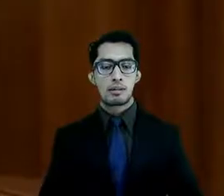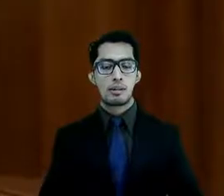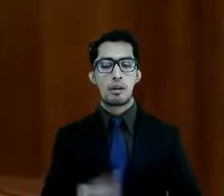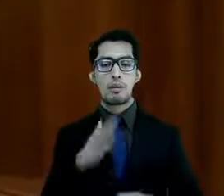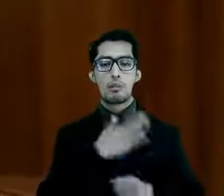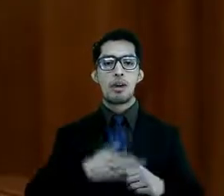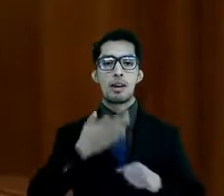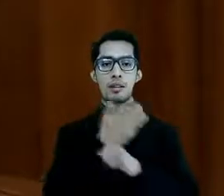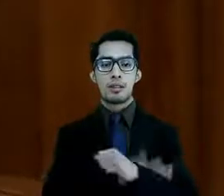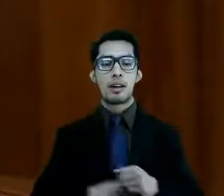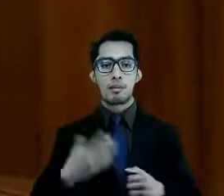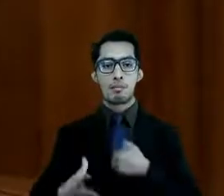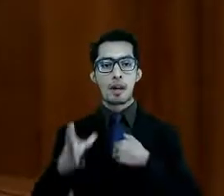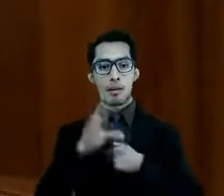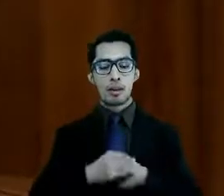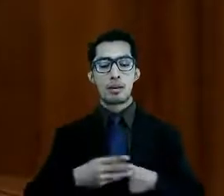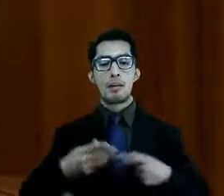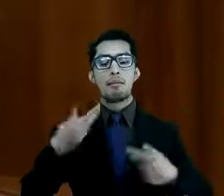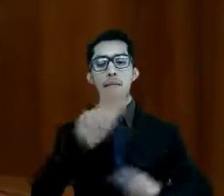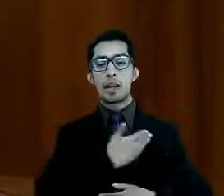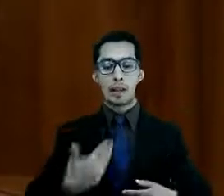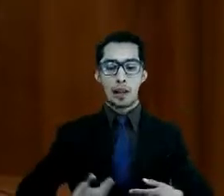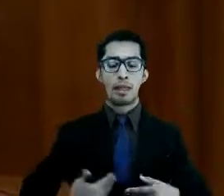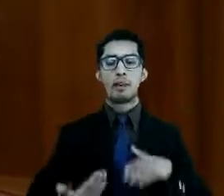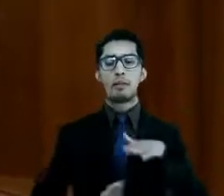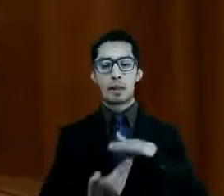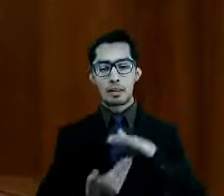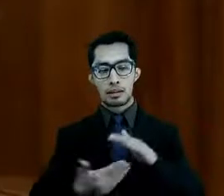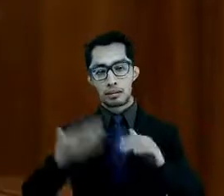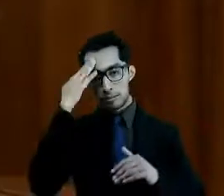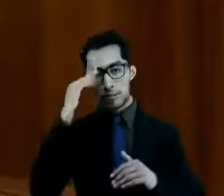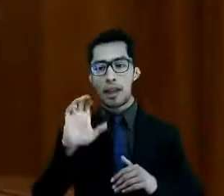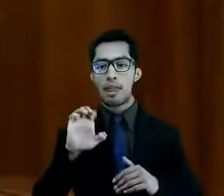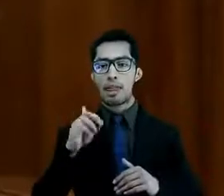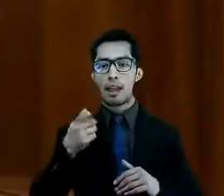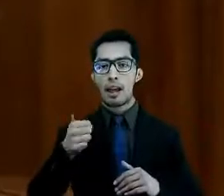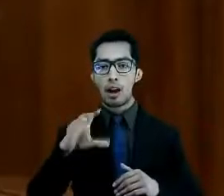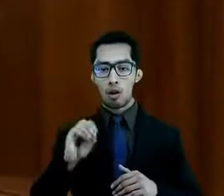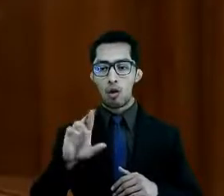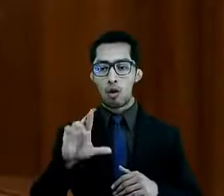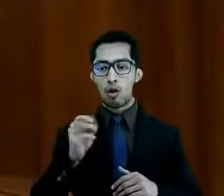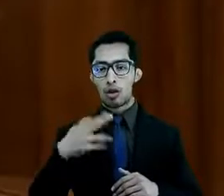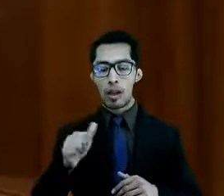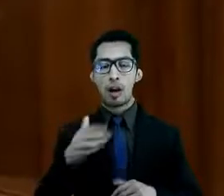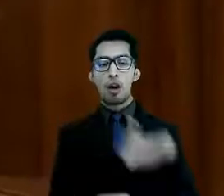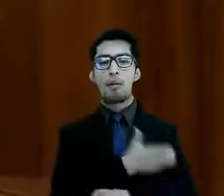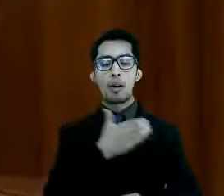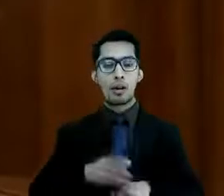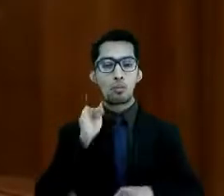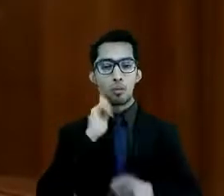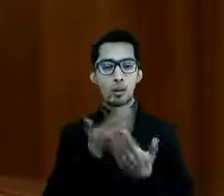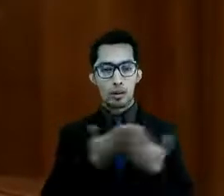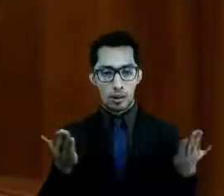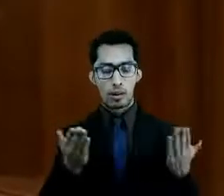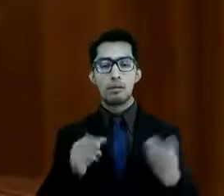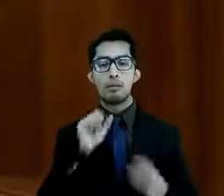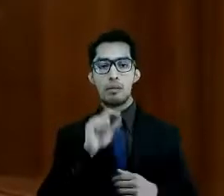Buenas tardes. Con el permiso del presidente de la mesa directiva, Edgardo Yacor Rocha, y de mis compañeras que la integran,